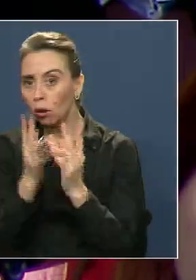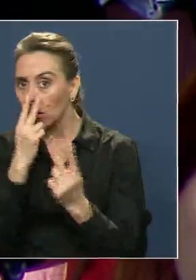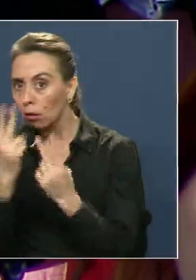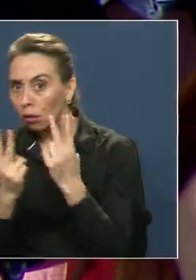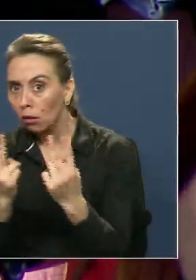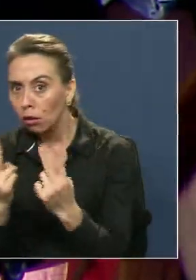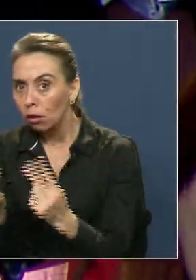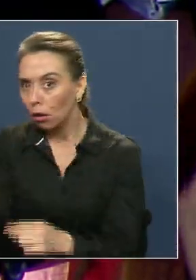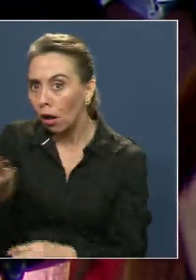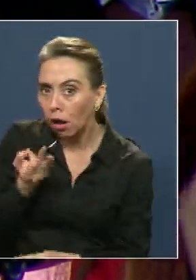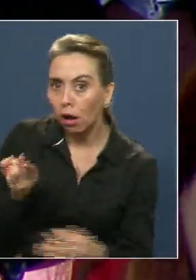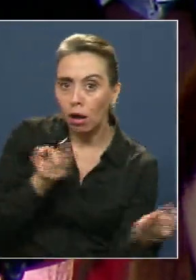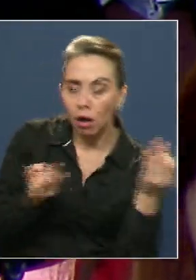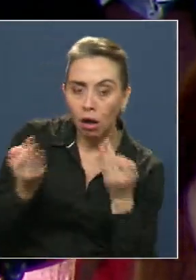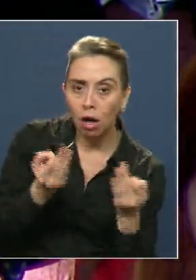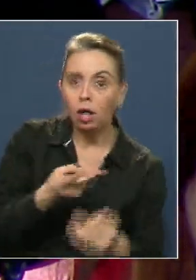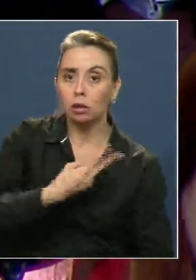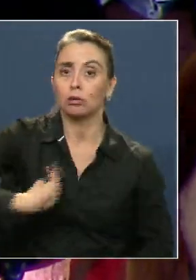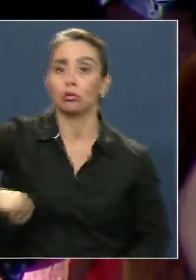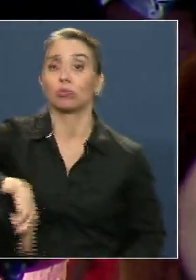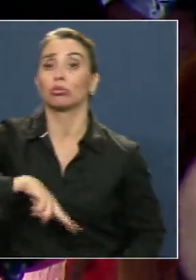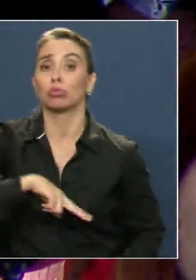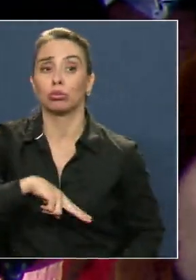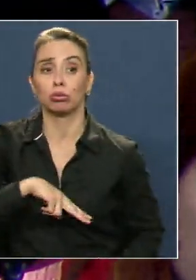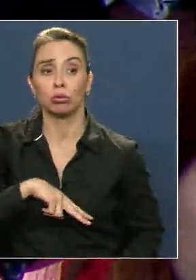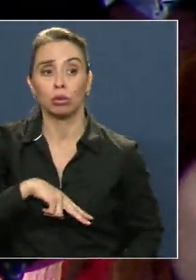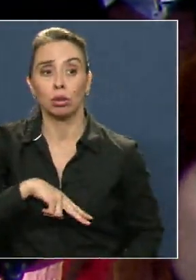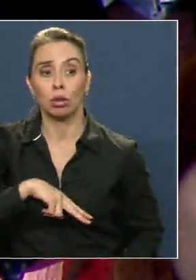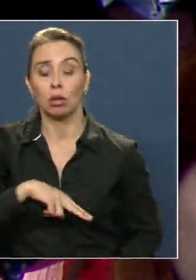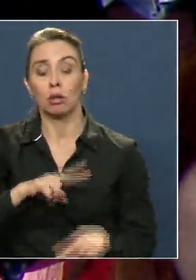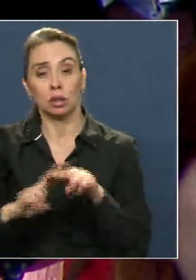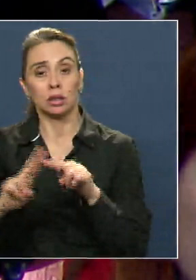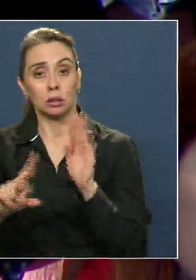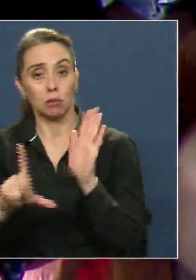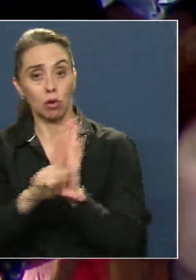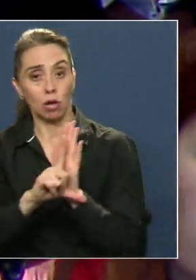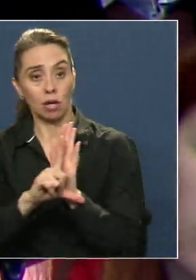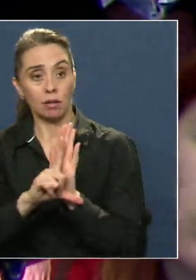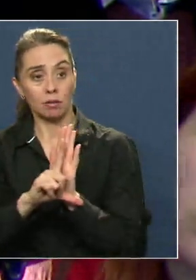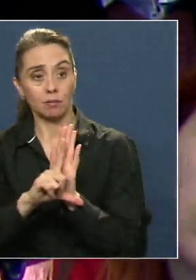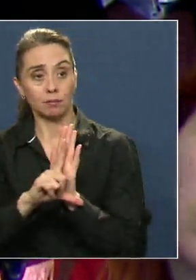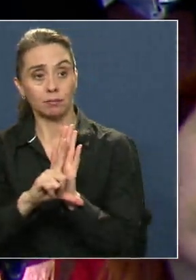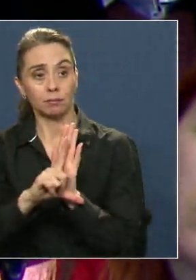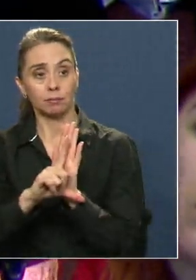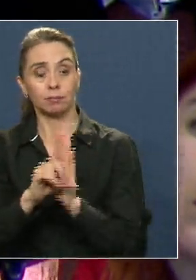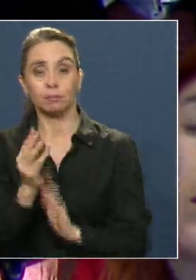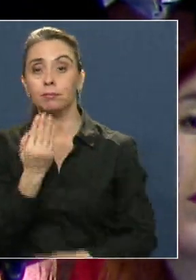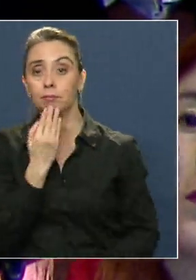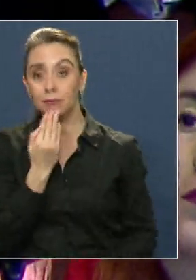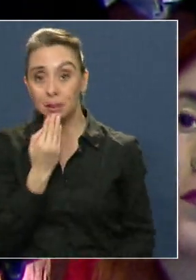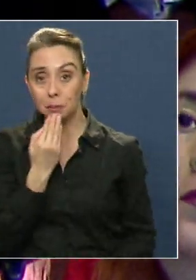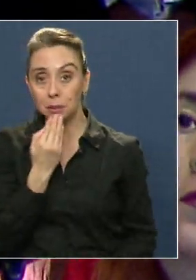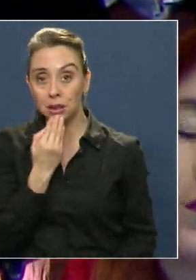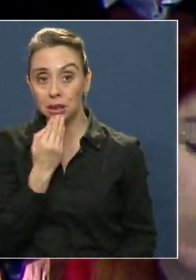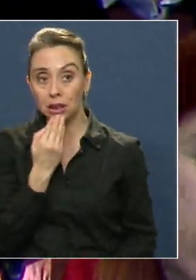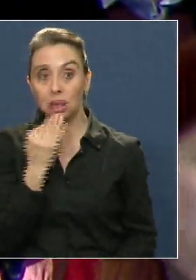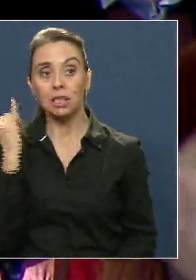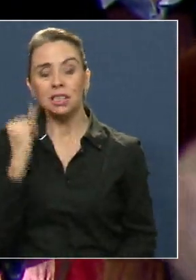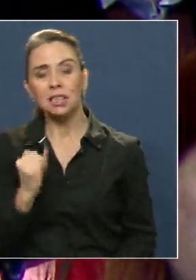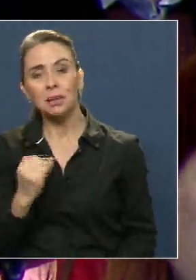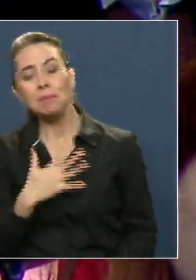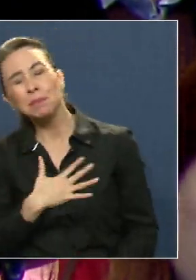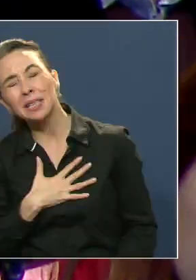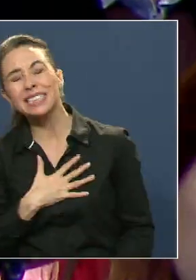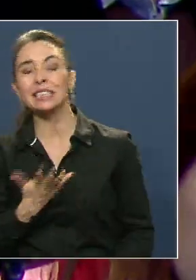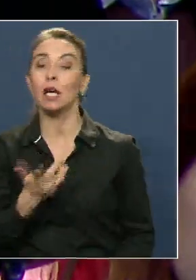conocimos y sobre los cuales nos ha tocado legislar, también cabe siempre la duda.